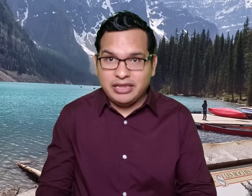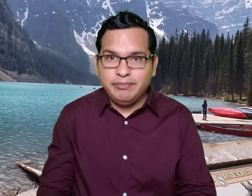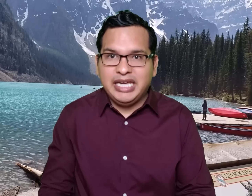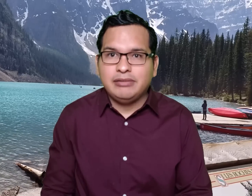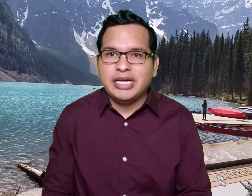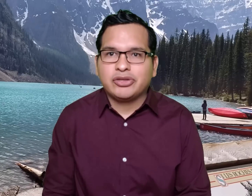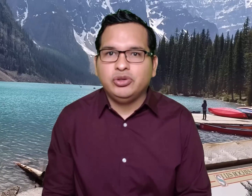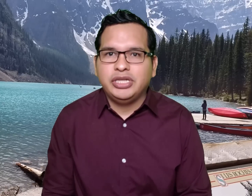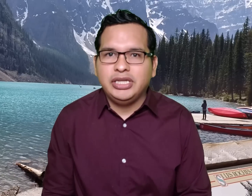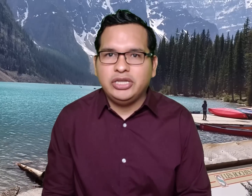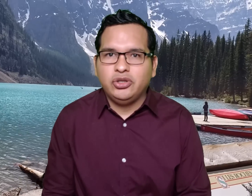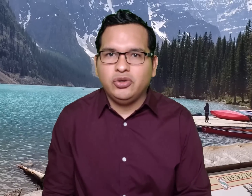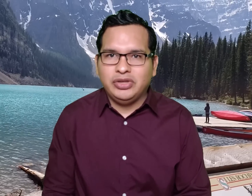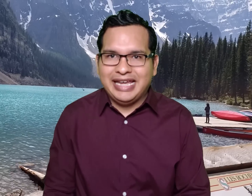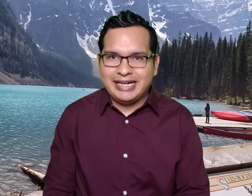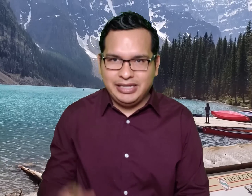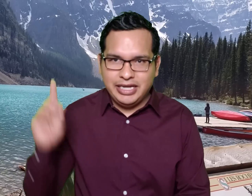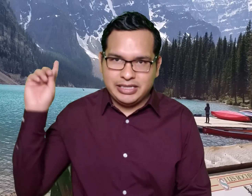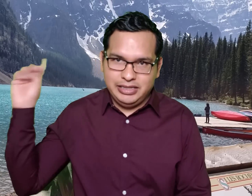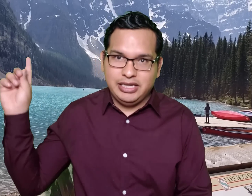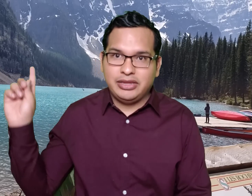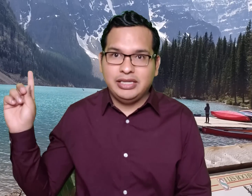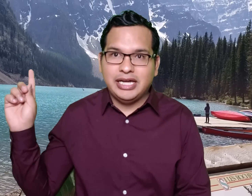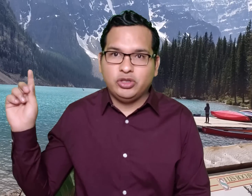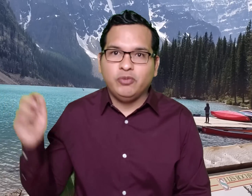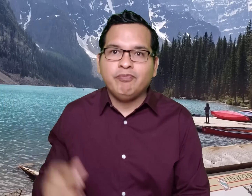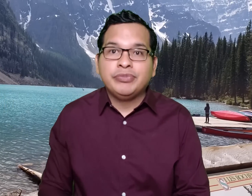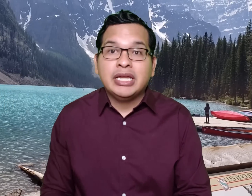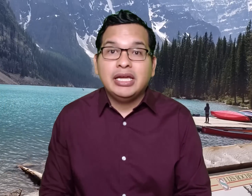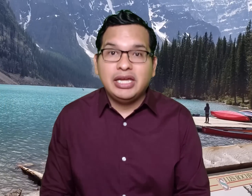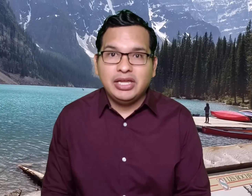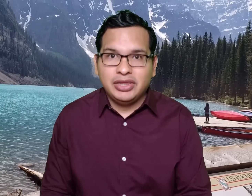Si deseas ver más contenido, da clic de este